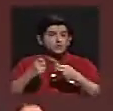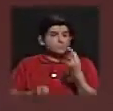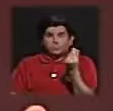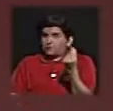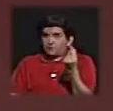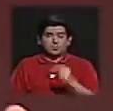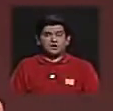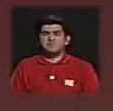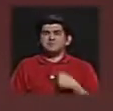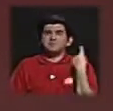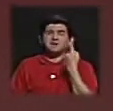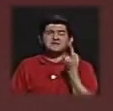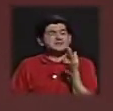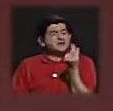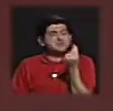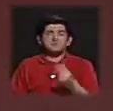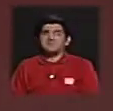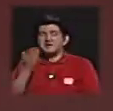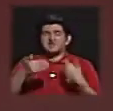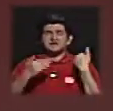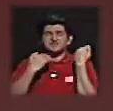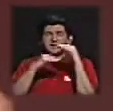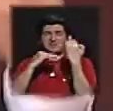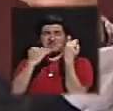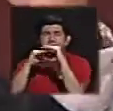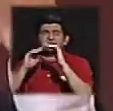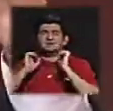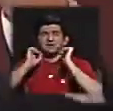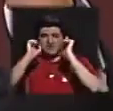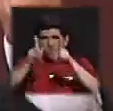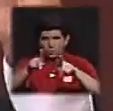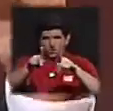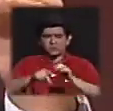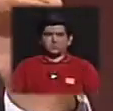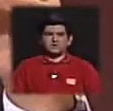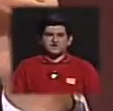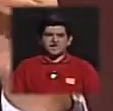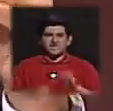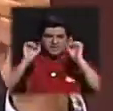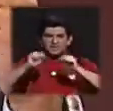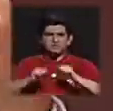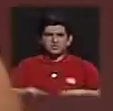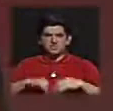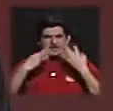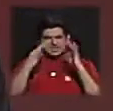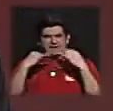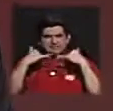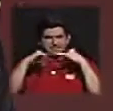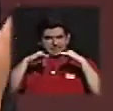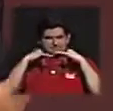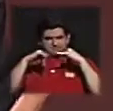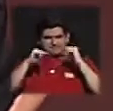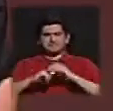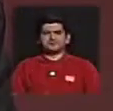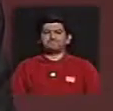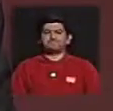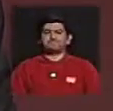por lo general siempre son los recursos los que nos limitan esa posibilidad de equilibrar las balanzas, hasta